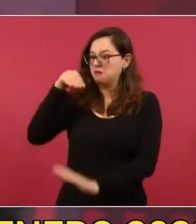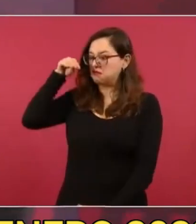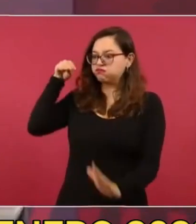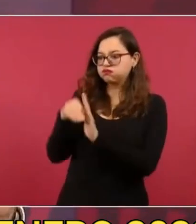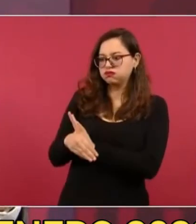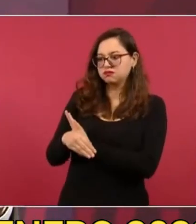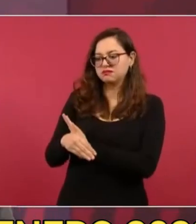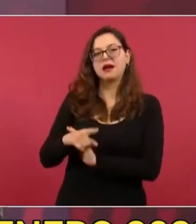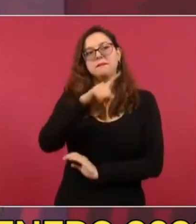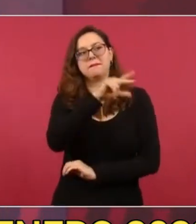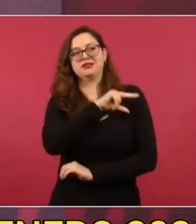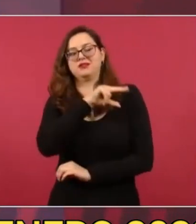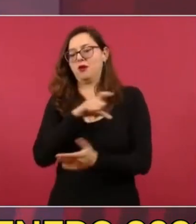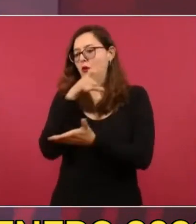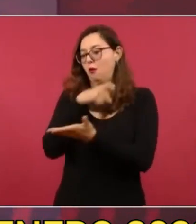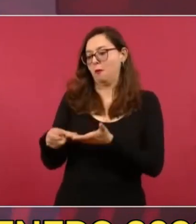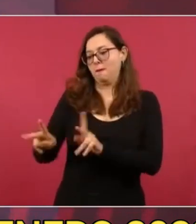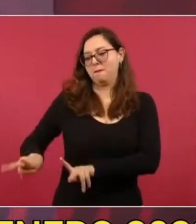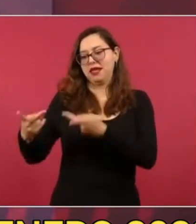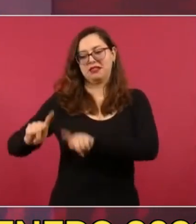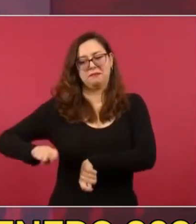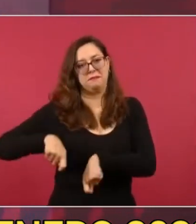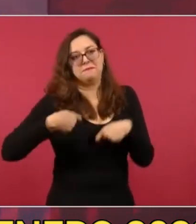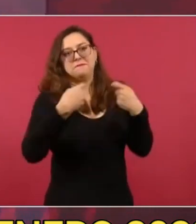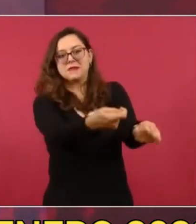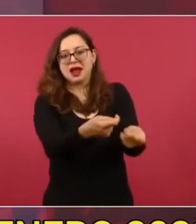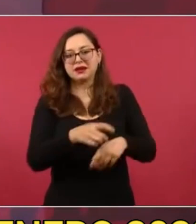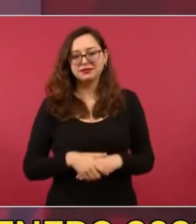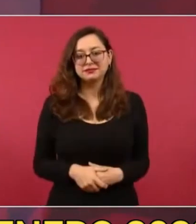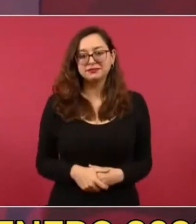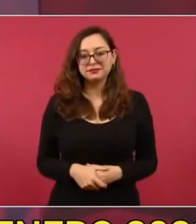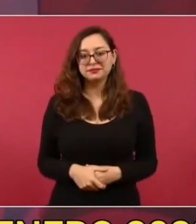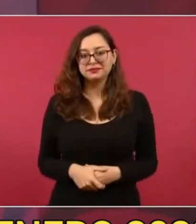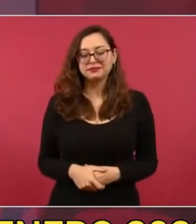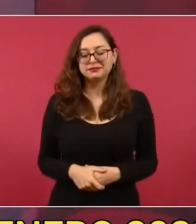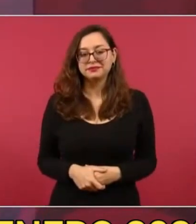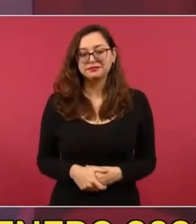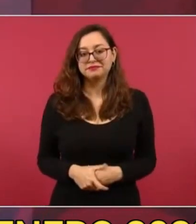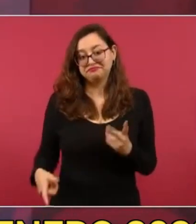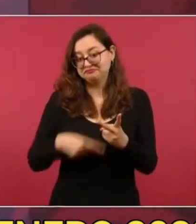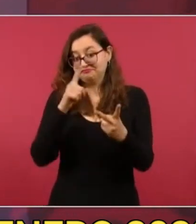Pues lo mismo hicieron con la educación.